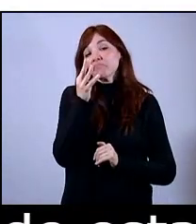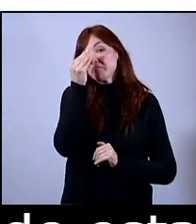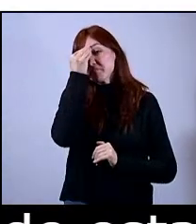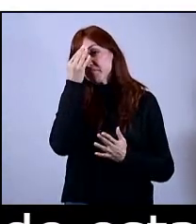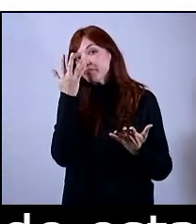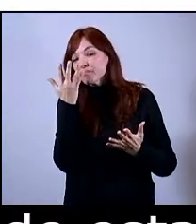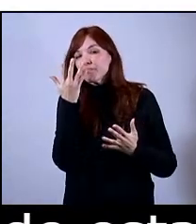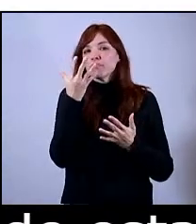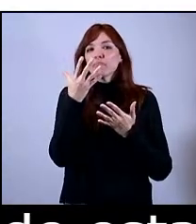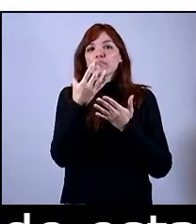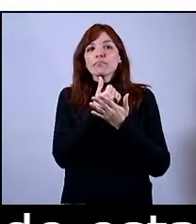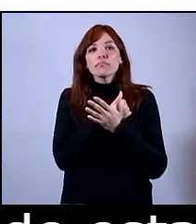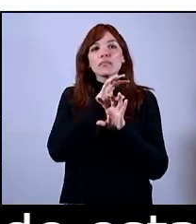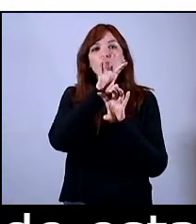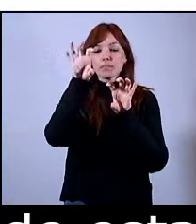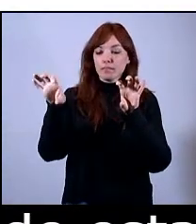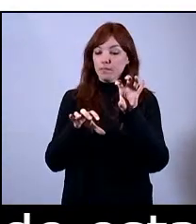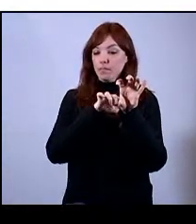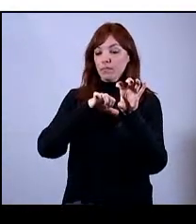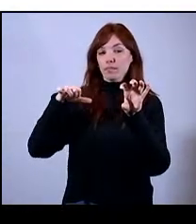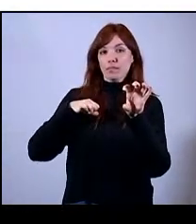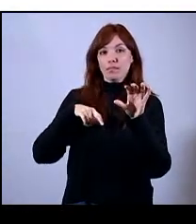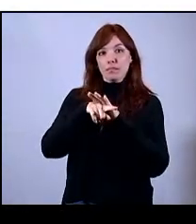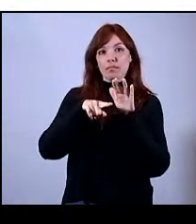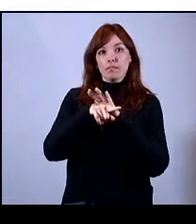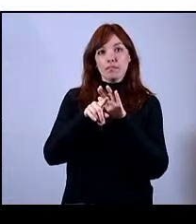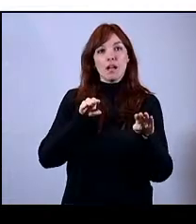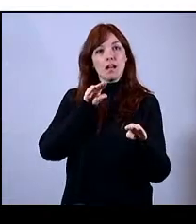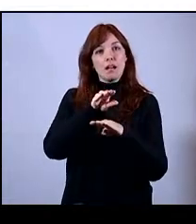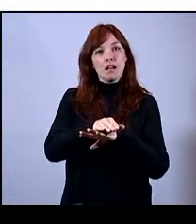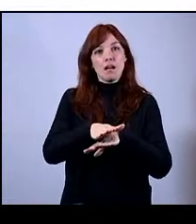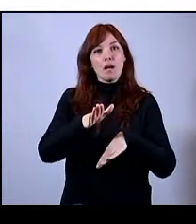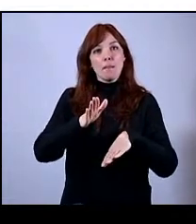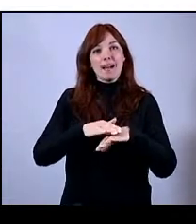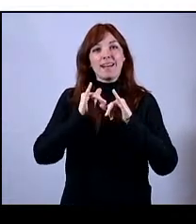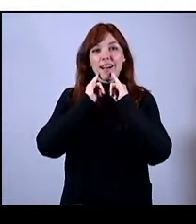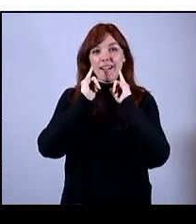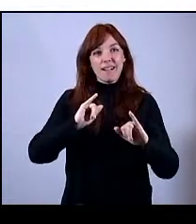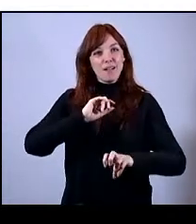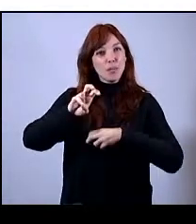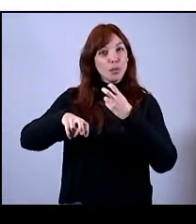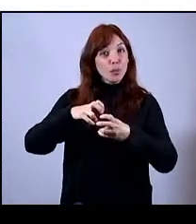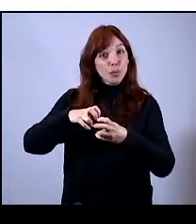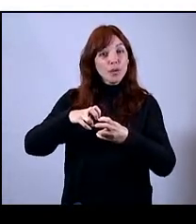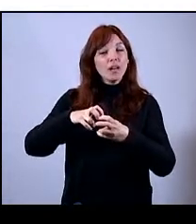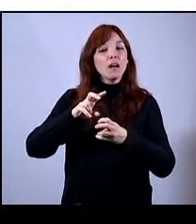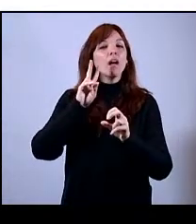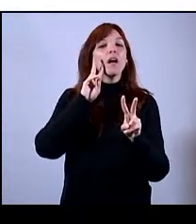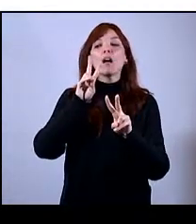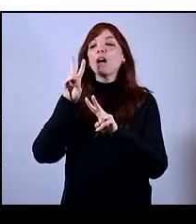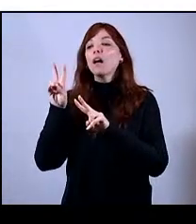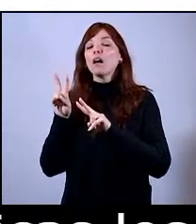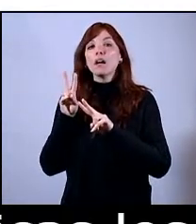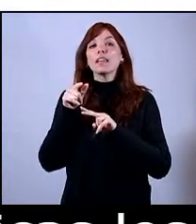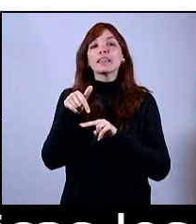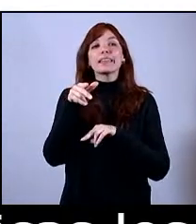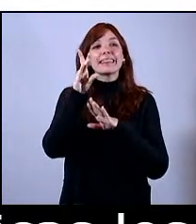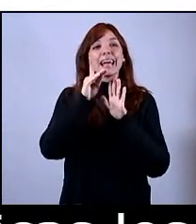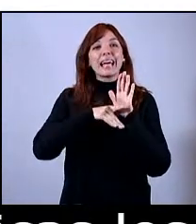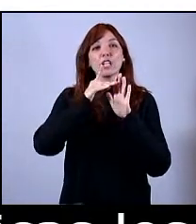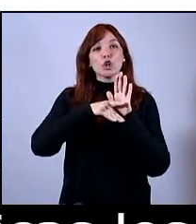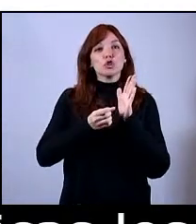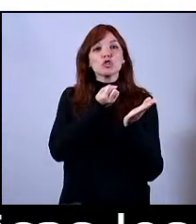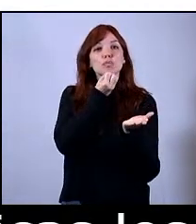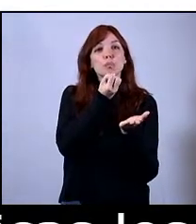dentro de todas las comunidades autónomas que gestionan ayudas energéticas, los decretos que estaban